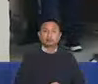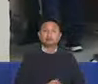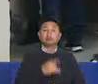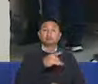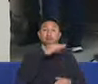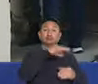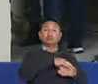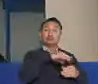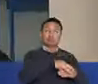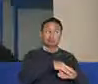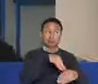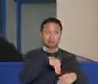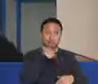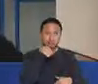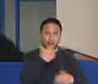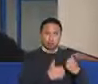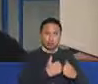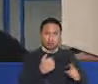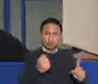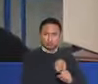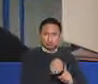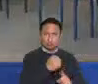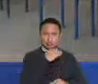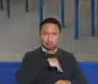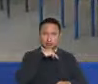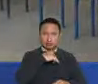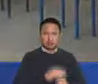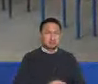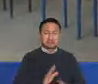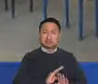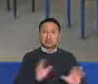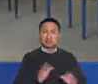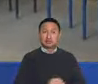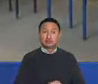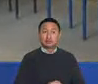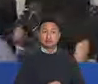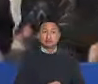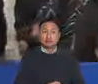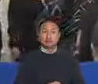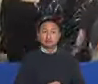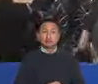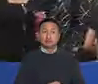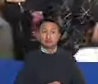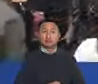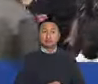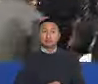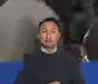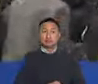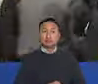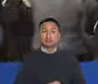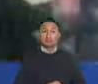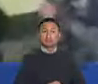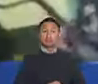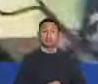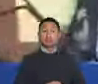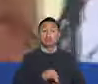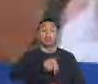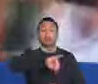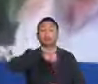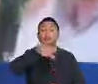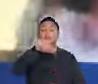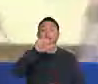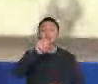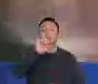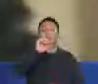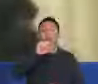sufragio no se registraron incidentes violentos en Manabí, provincia donde ya un candidato recibió un atentado a balas. Javier Pincay sufragó